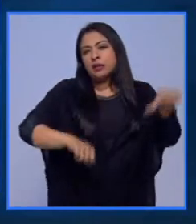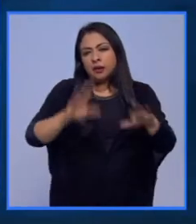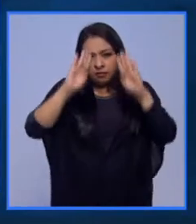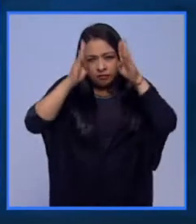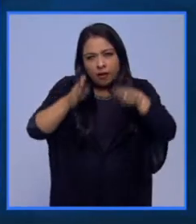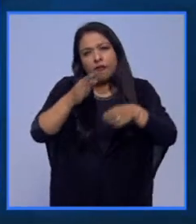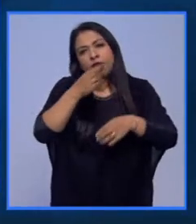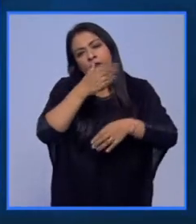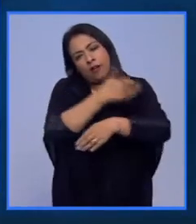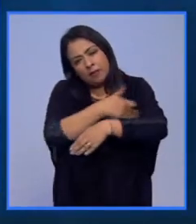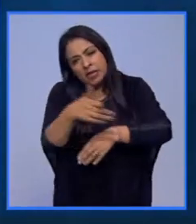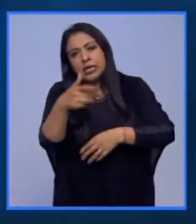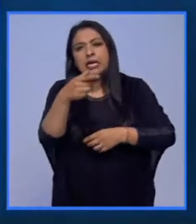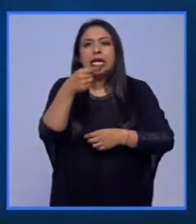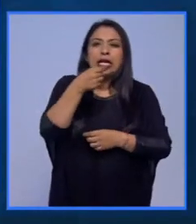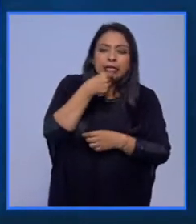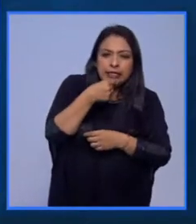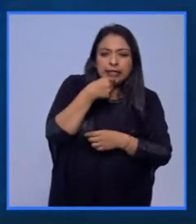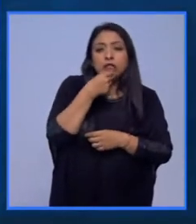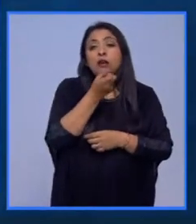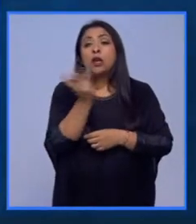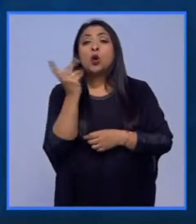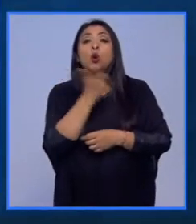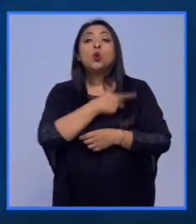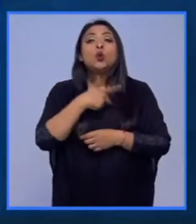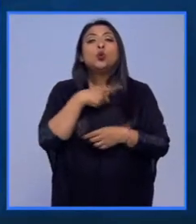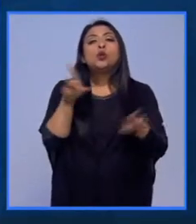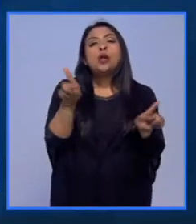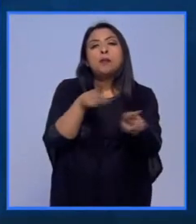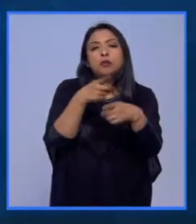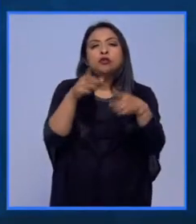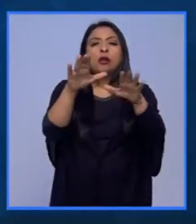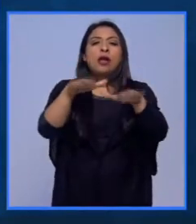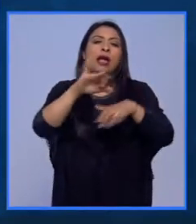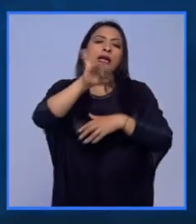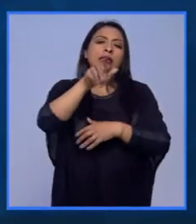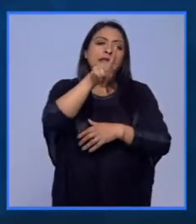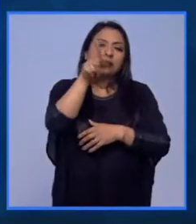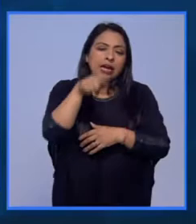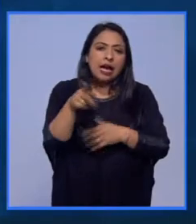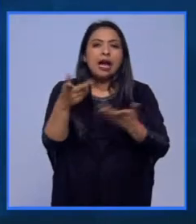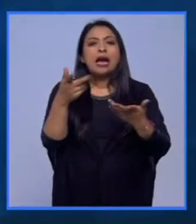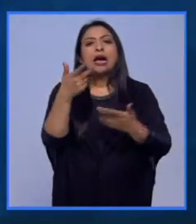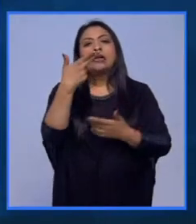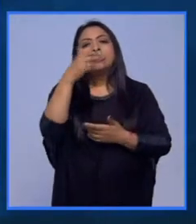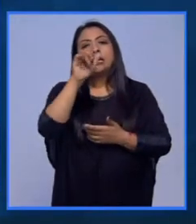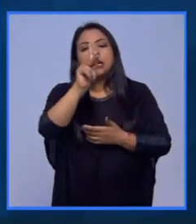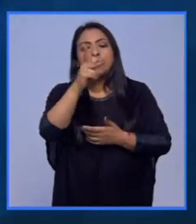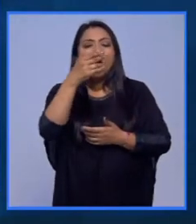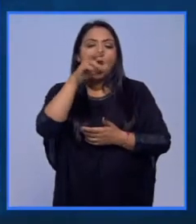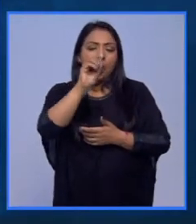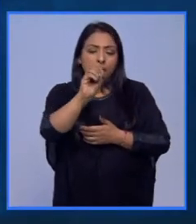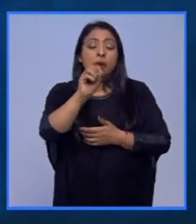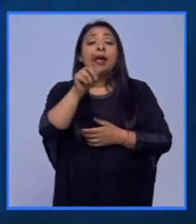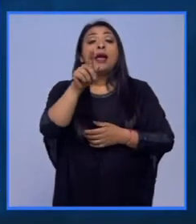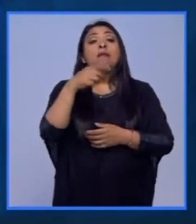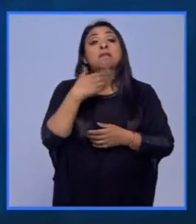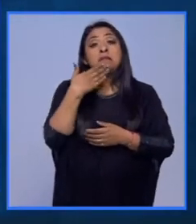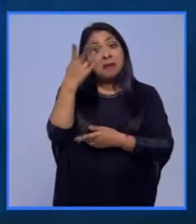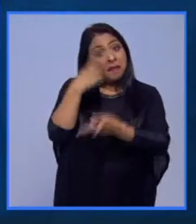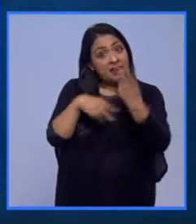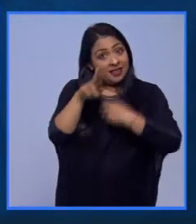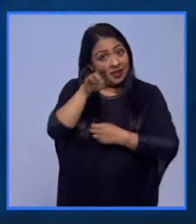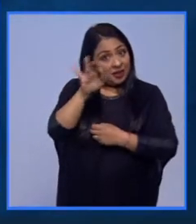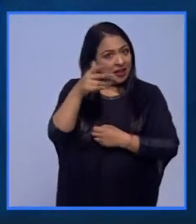específicas para niños, para quienes gustan de la música de concierto, del jazz, del hip hop. Ricardo, bienvenido,